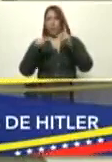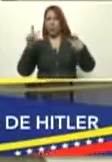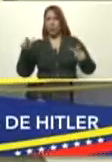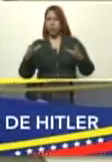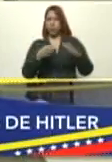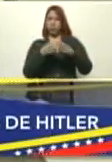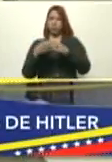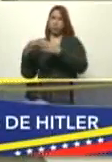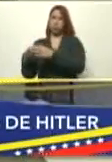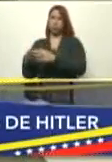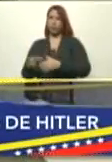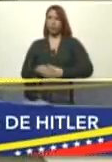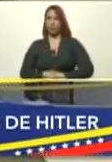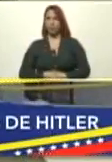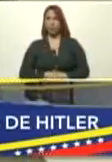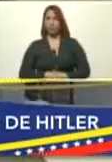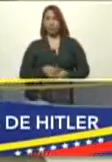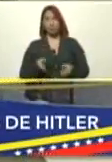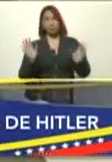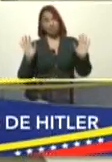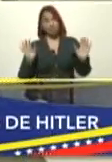sectores. Es así.